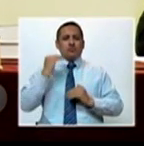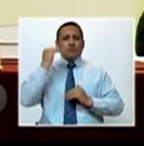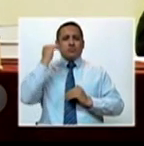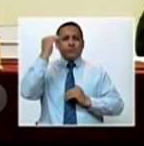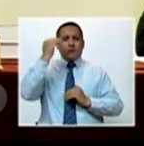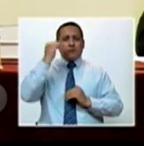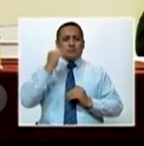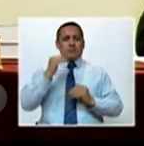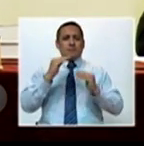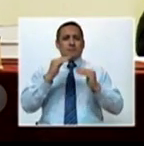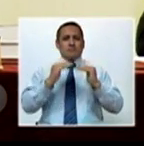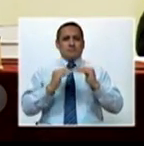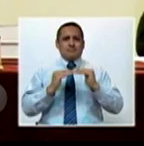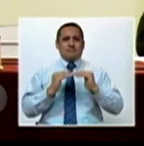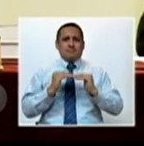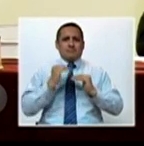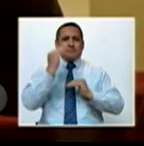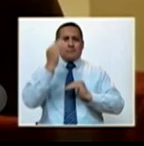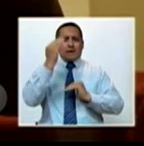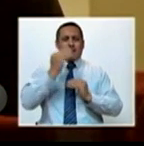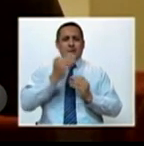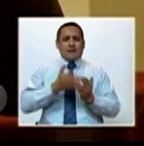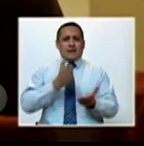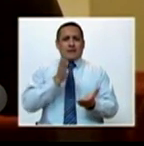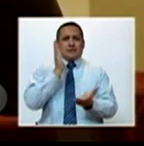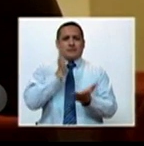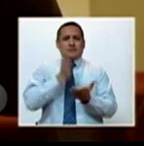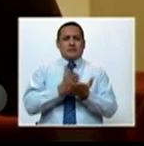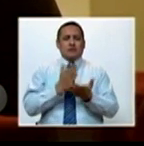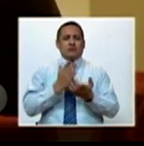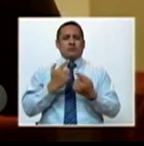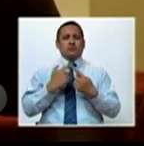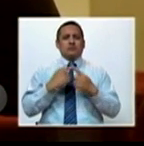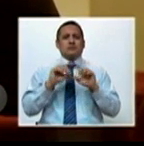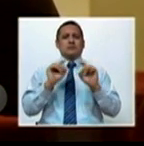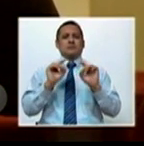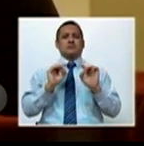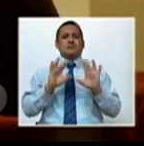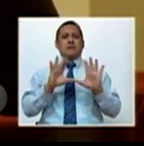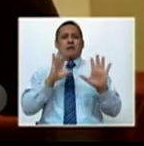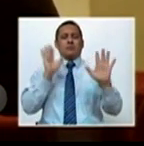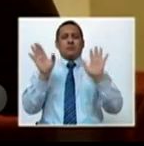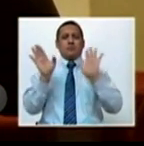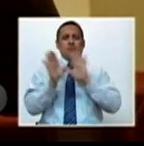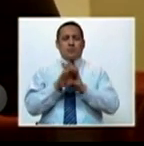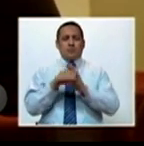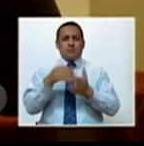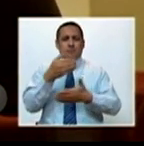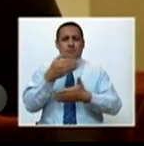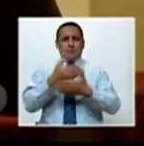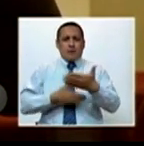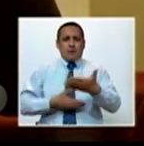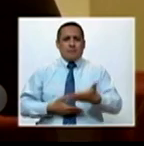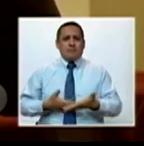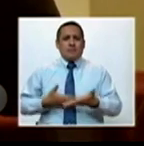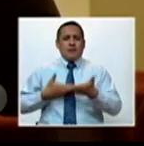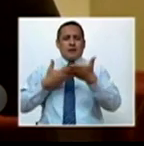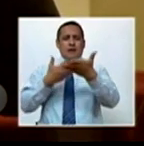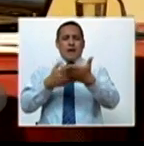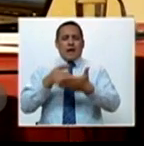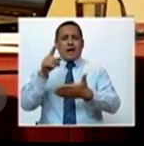Suprema aumente la pena siempre y cuando el recurso de